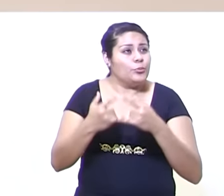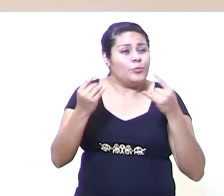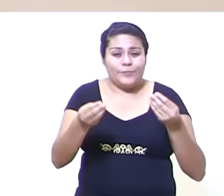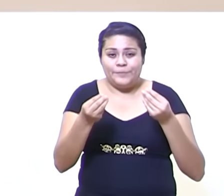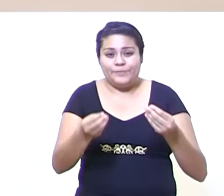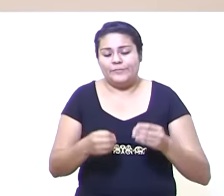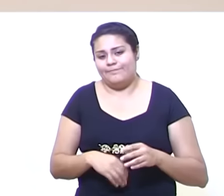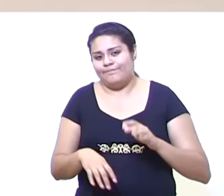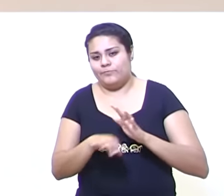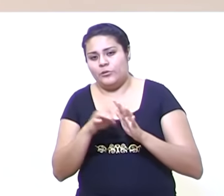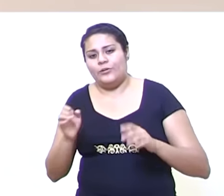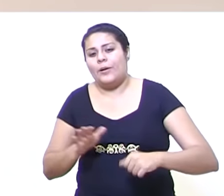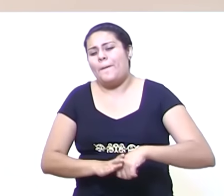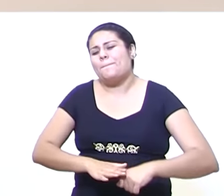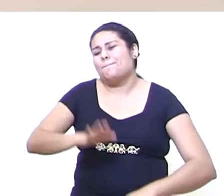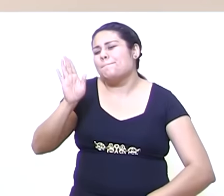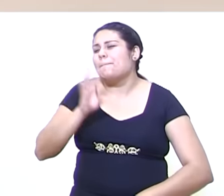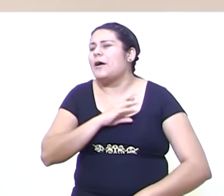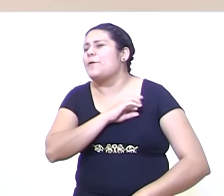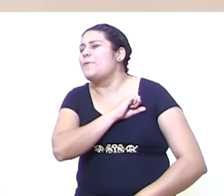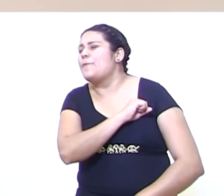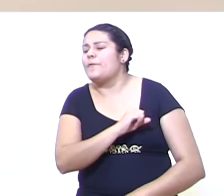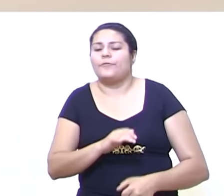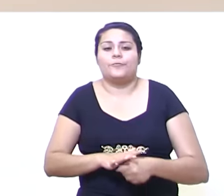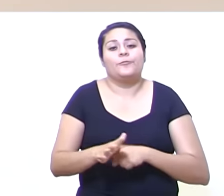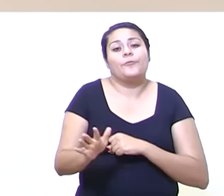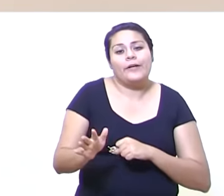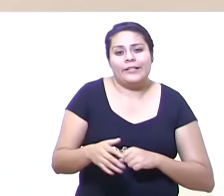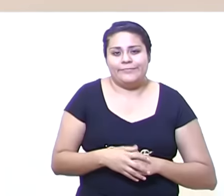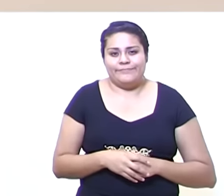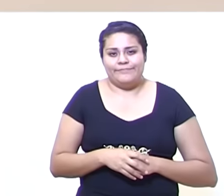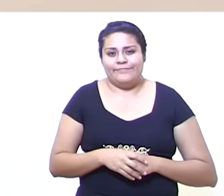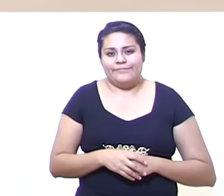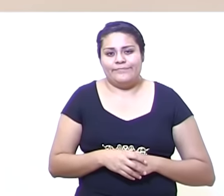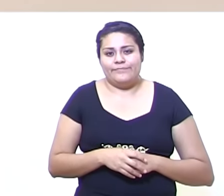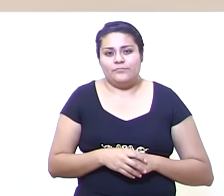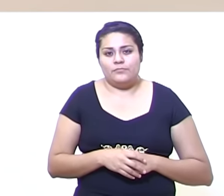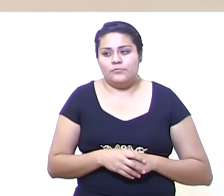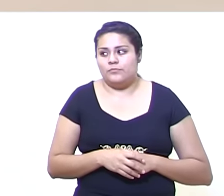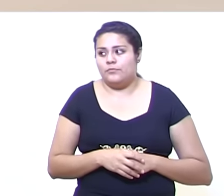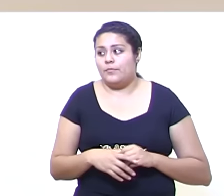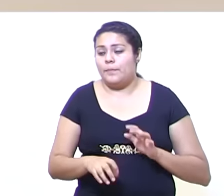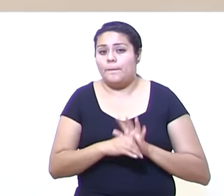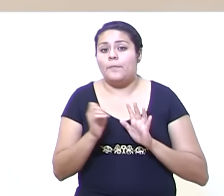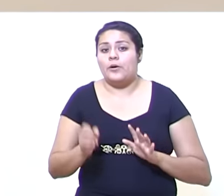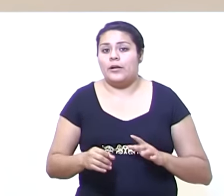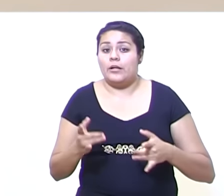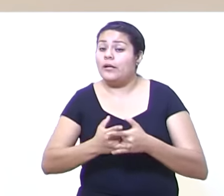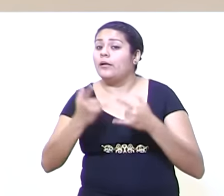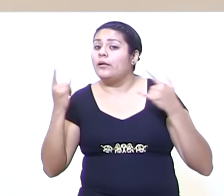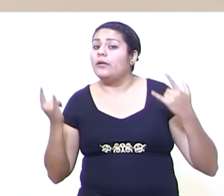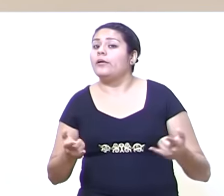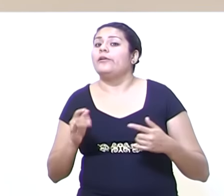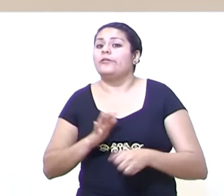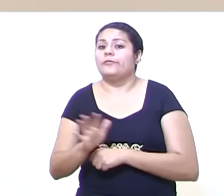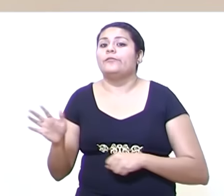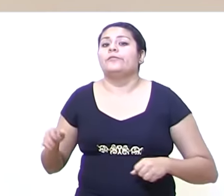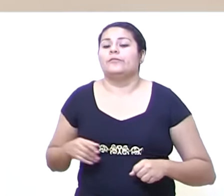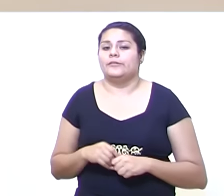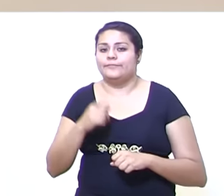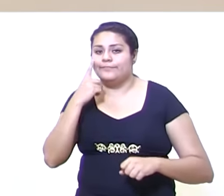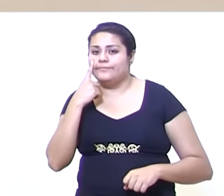digas qué cuentos son los que más te gustan, cuáles libros. De este cuento que vimos hoy, vamos a